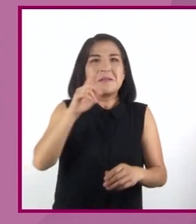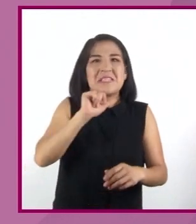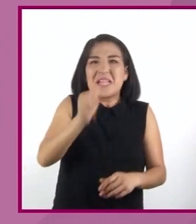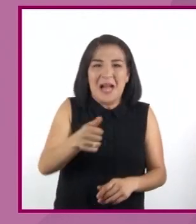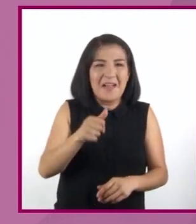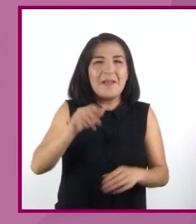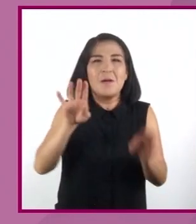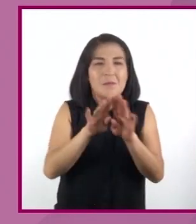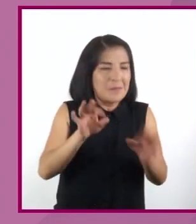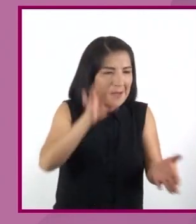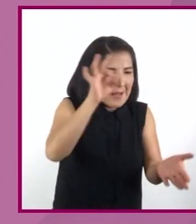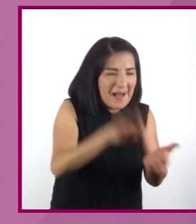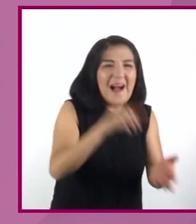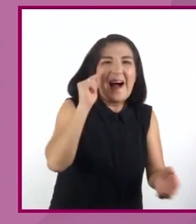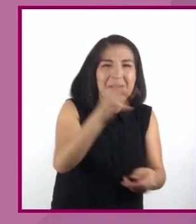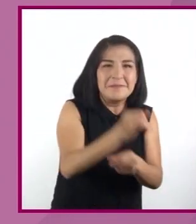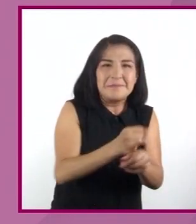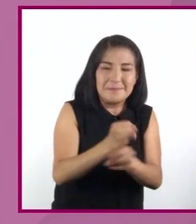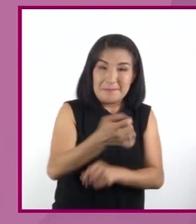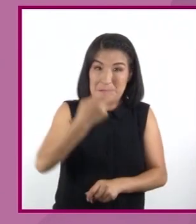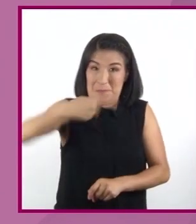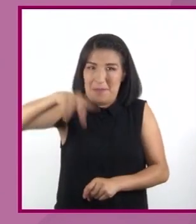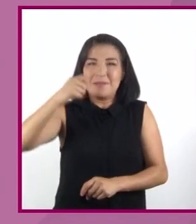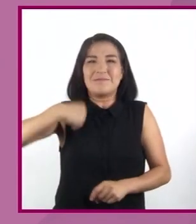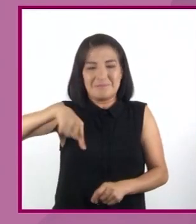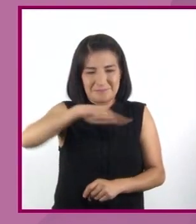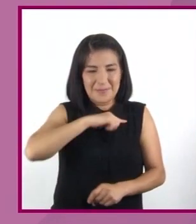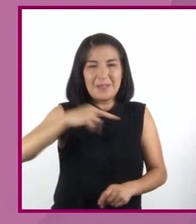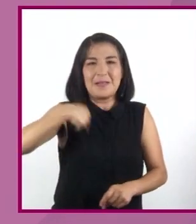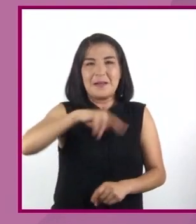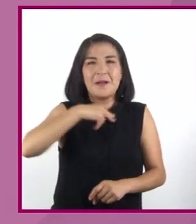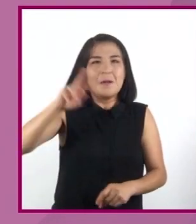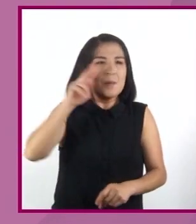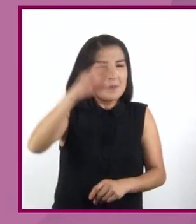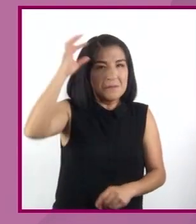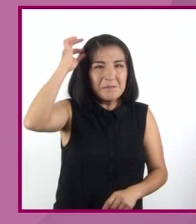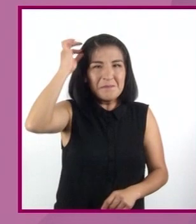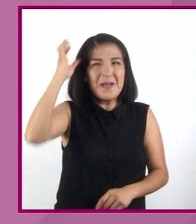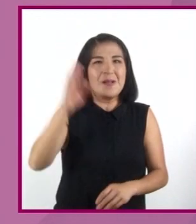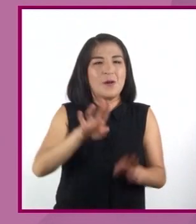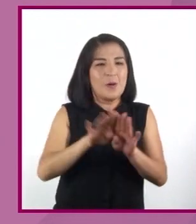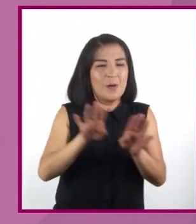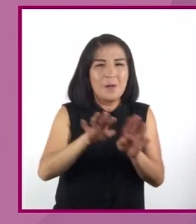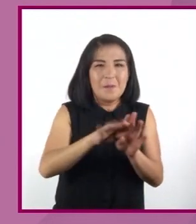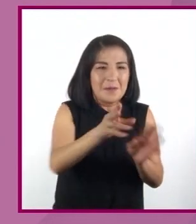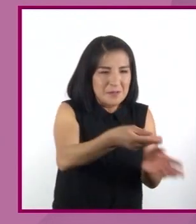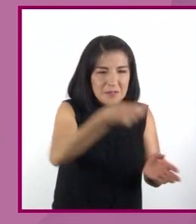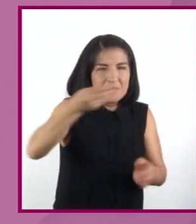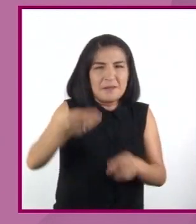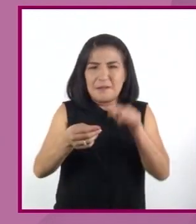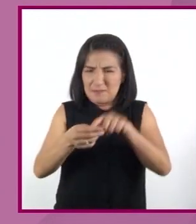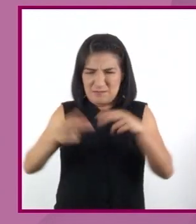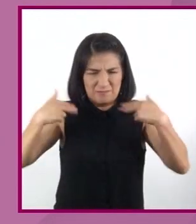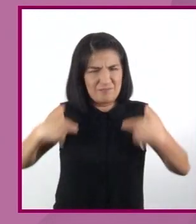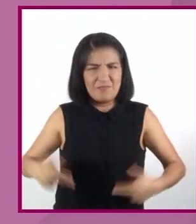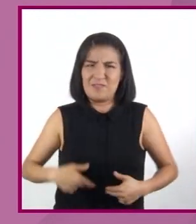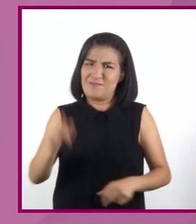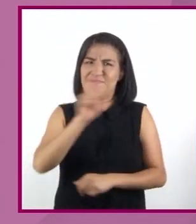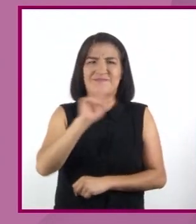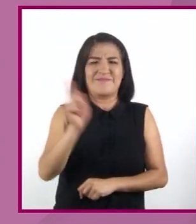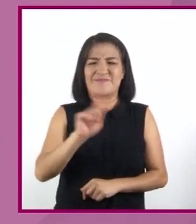pista. Pero nosotros hemos encontrado un mechón de pelo que no es de ser humano.